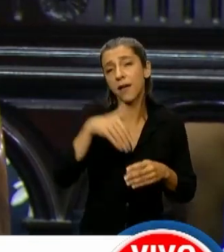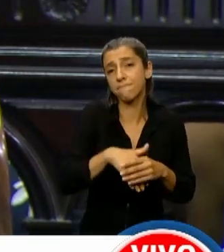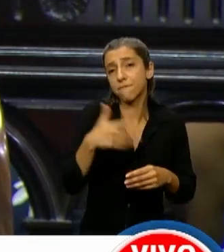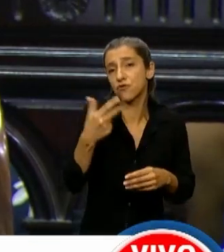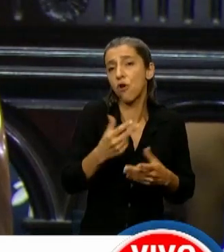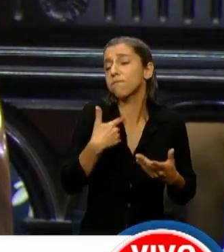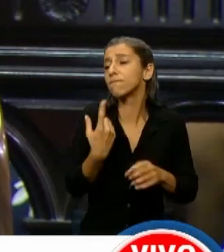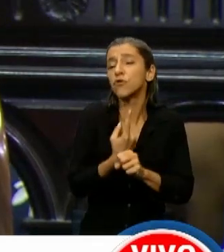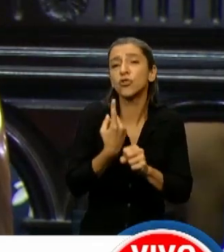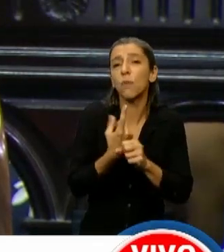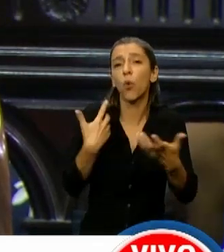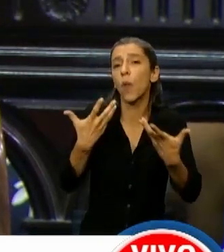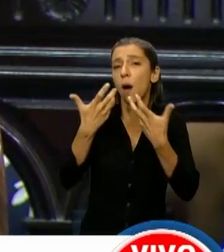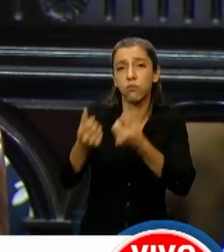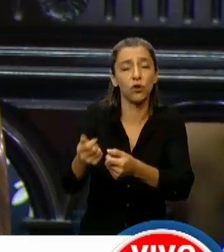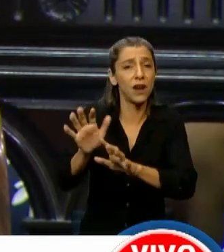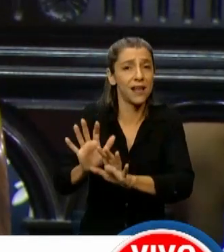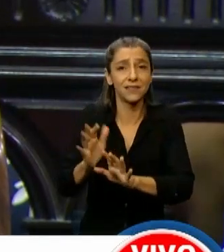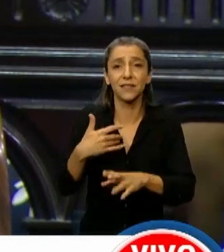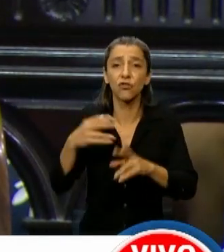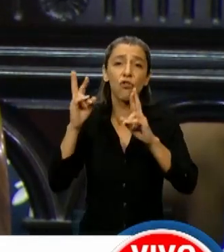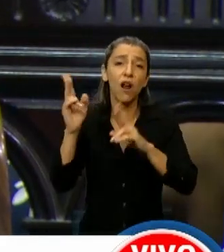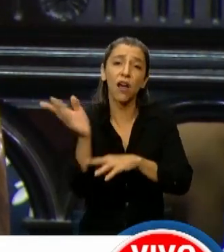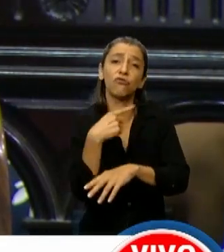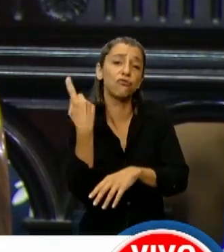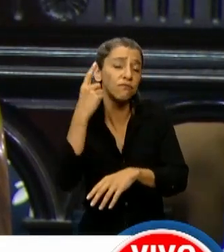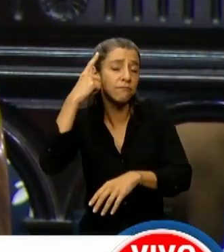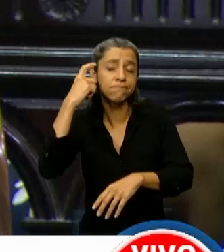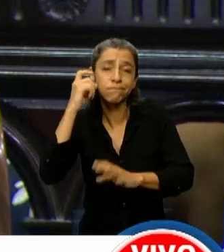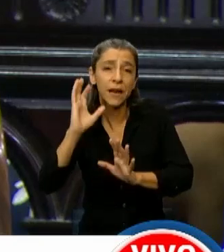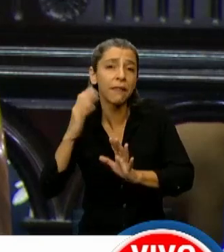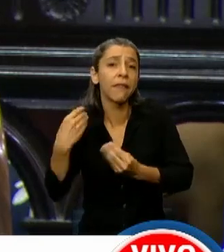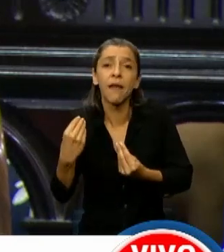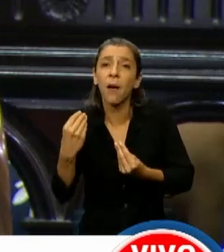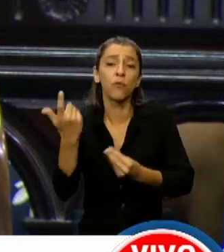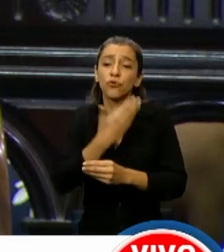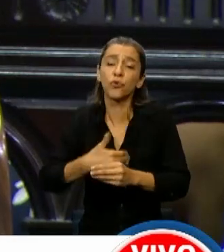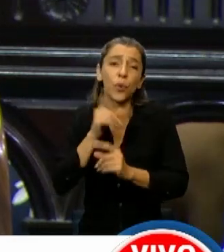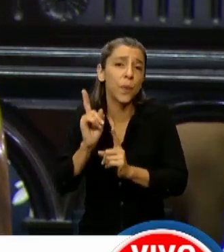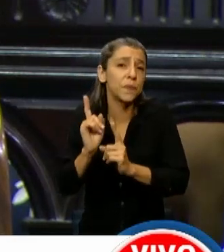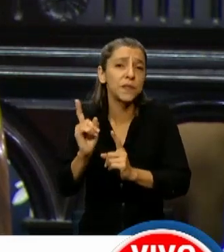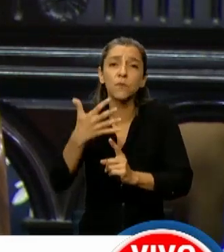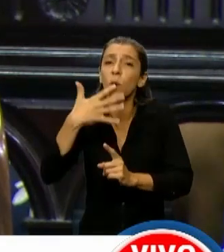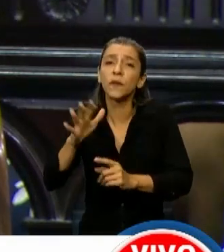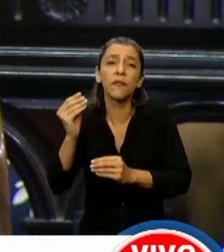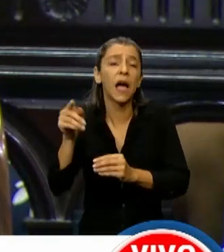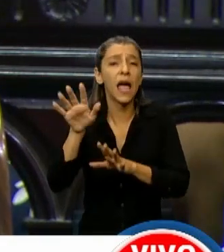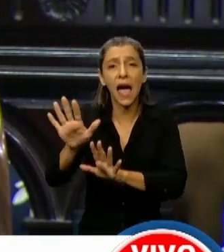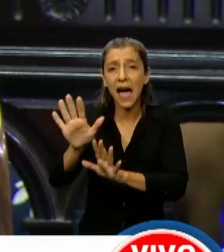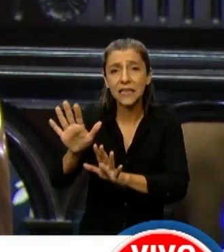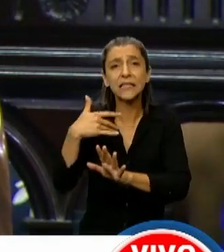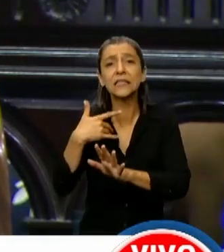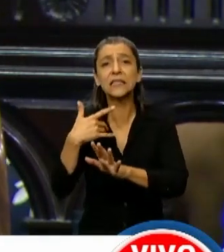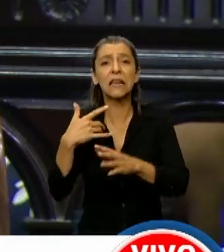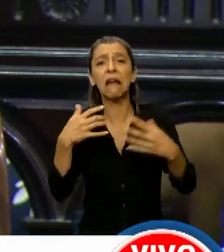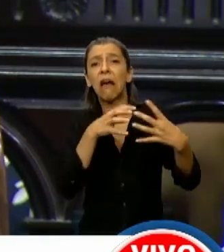aprendizaje para todos y para el oficialismo de que la gobernabilidad no se construye con sometimiento sin